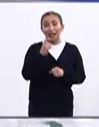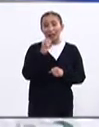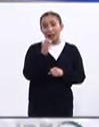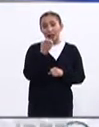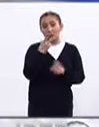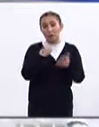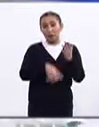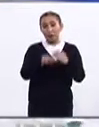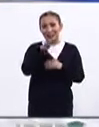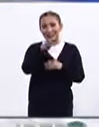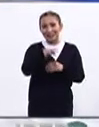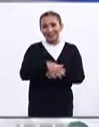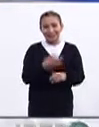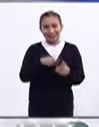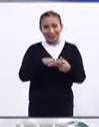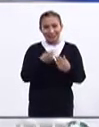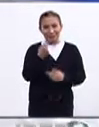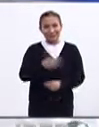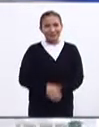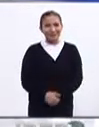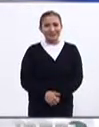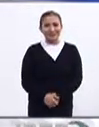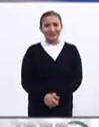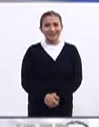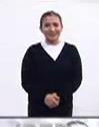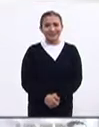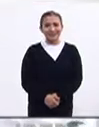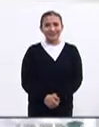enero del 2019. Iniciamos.